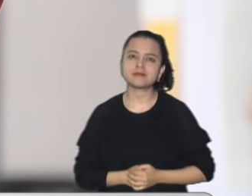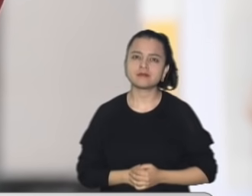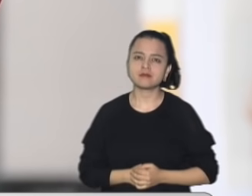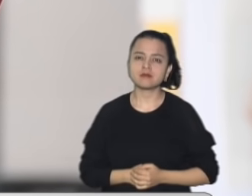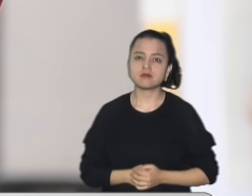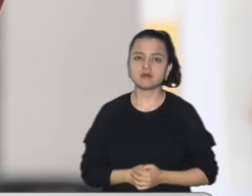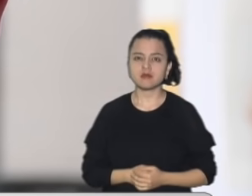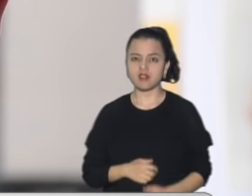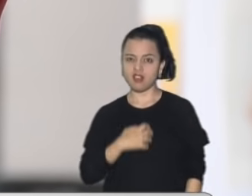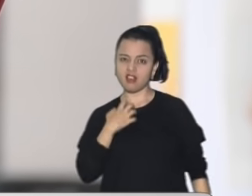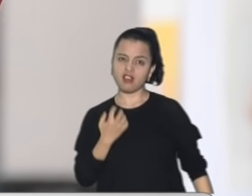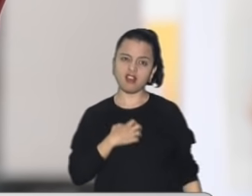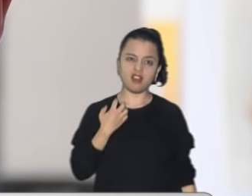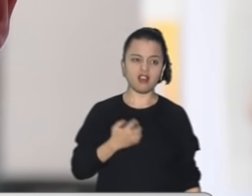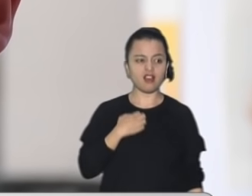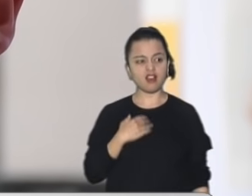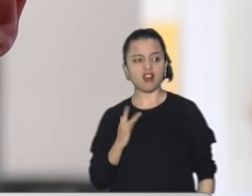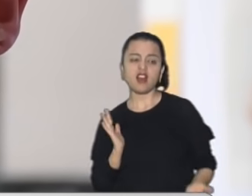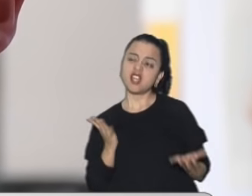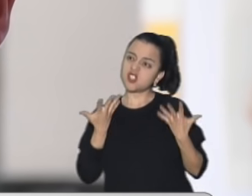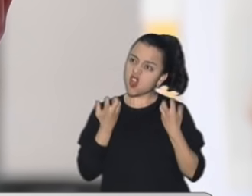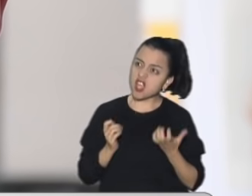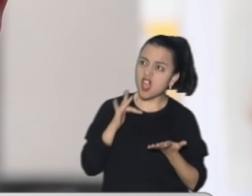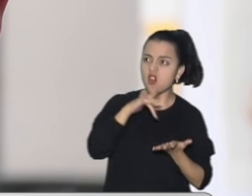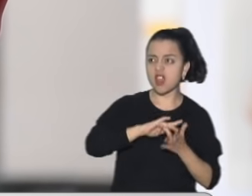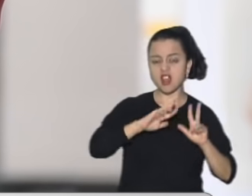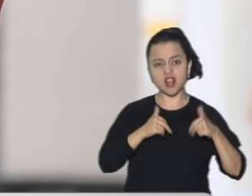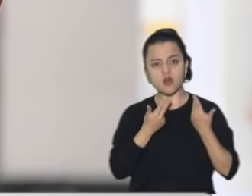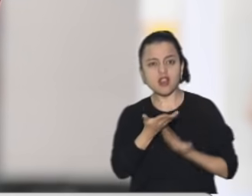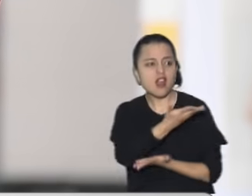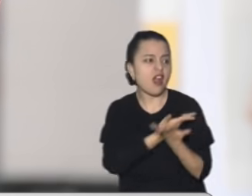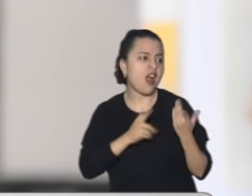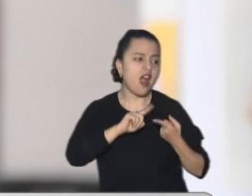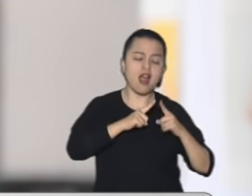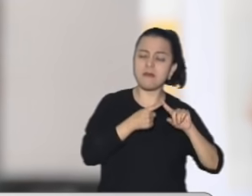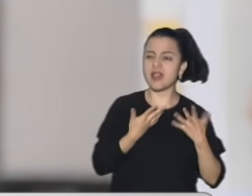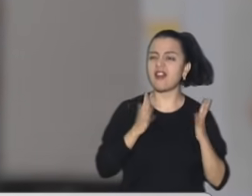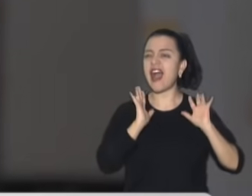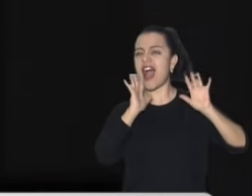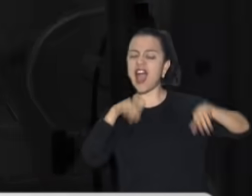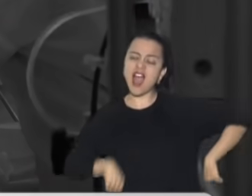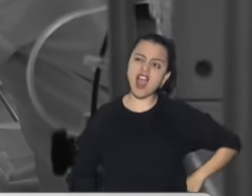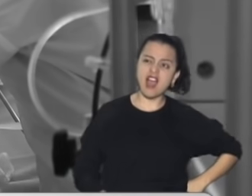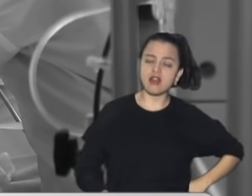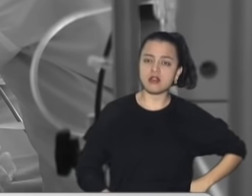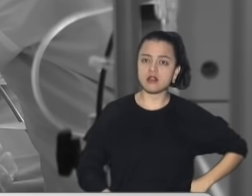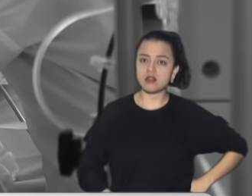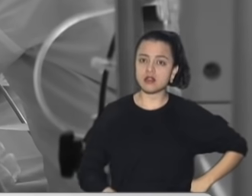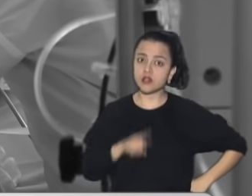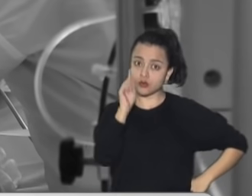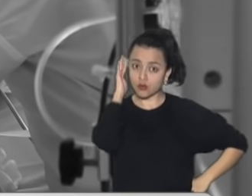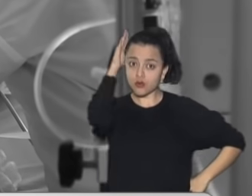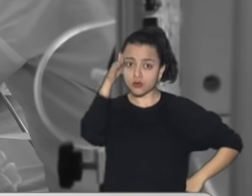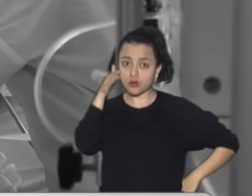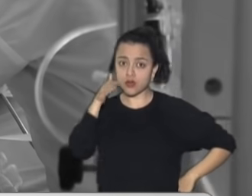Si te molesta no poder reunirte con tus amigos, imagínate no volver a ver a tus familiares.